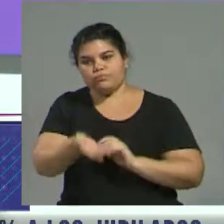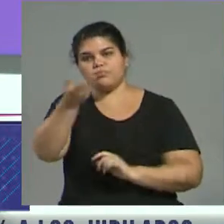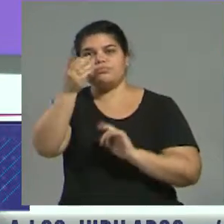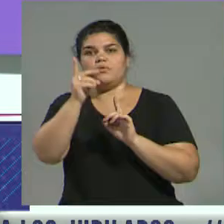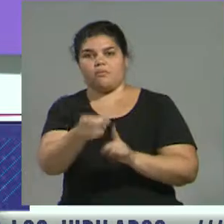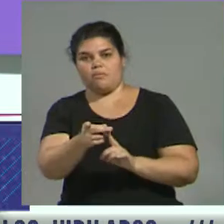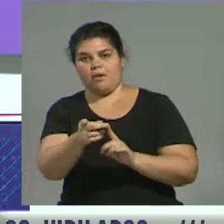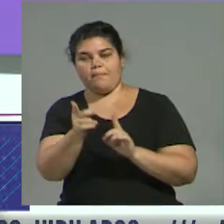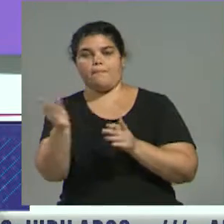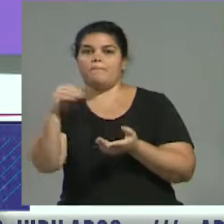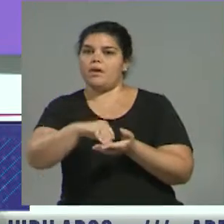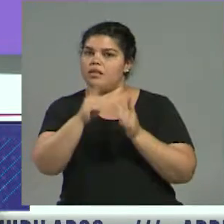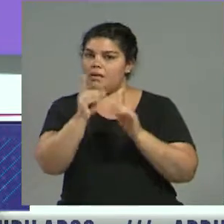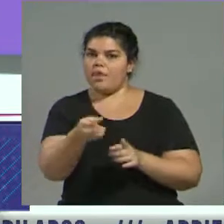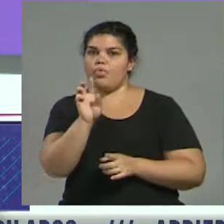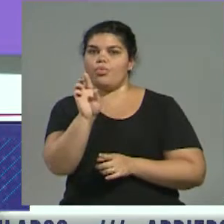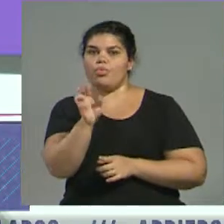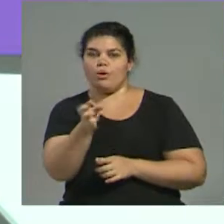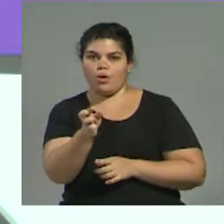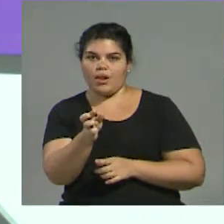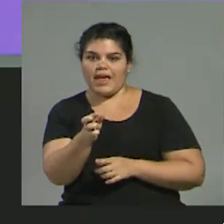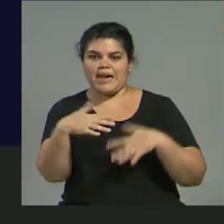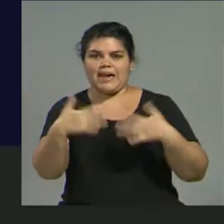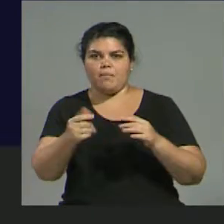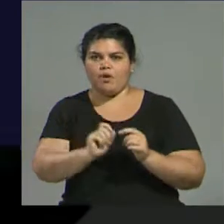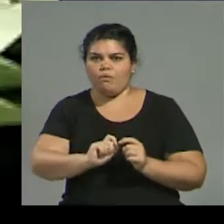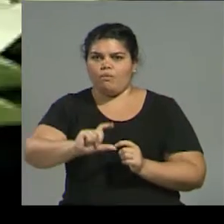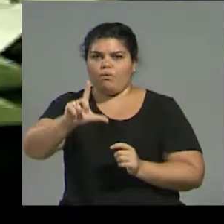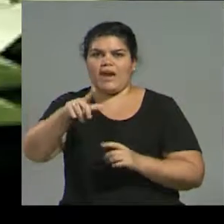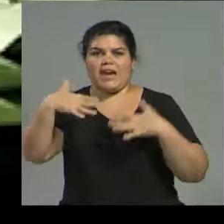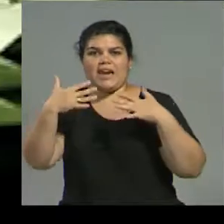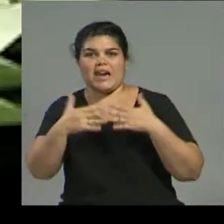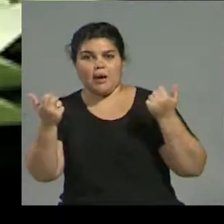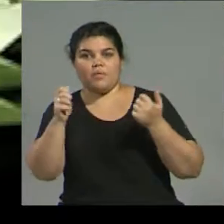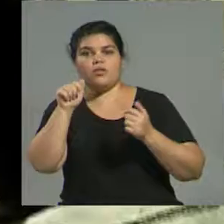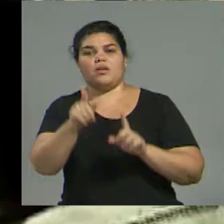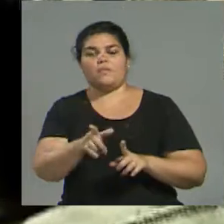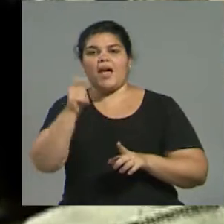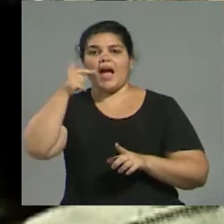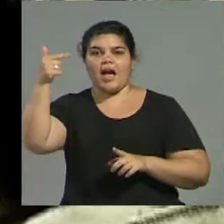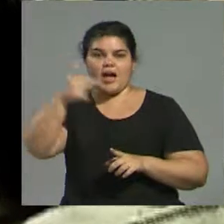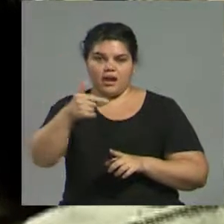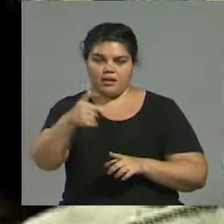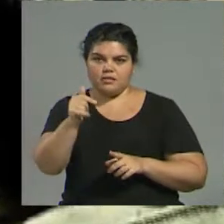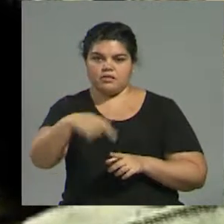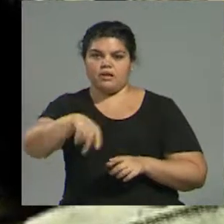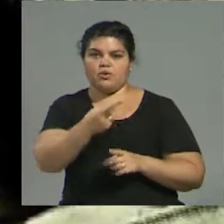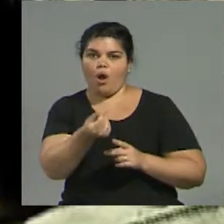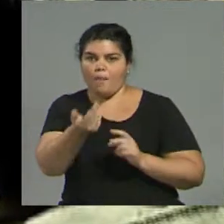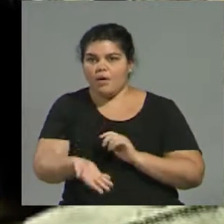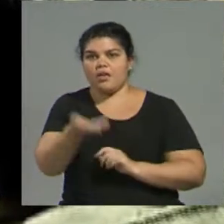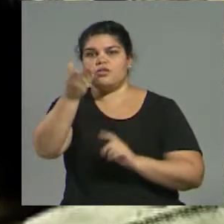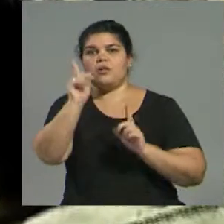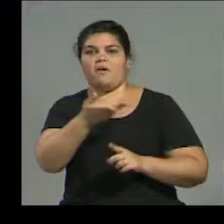otras situaciones. Un dólar que se movió mucho más rápido, el aumento de los combustibles, que también lo tuvimos en el